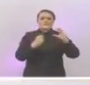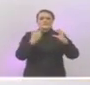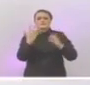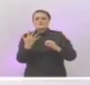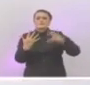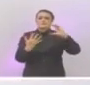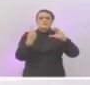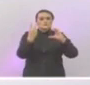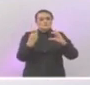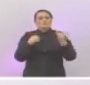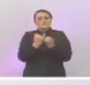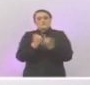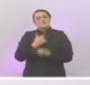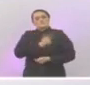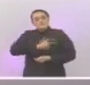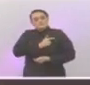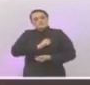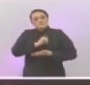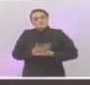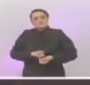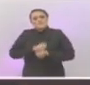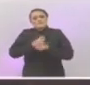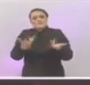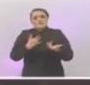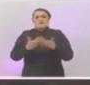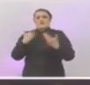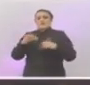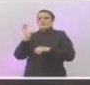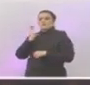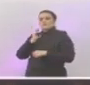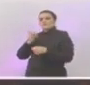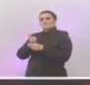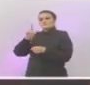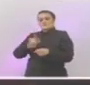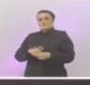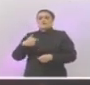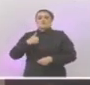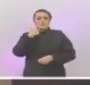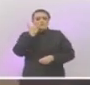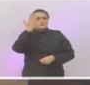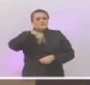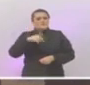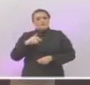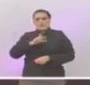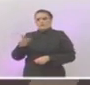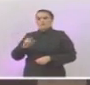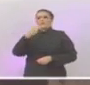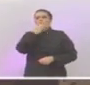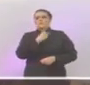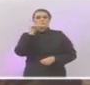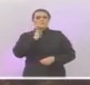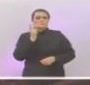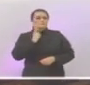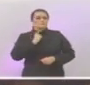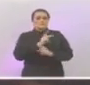igual modo, me da gusto informar que de común acuerdo con el Congreso del Estado, y aquí hago un reconocimiento a todas las diputadas y